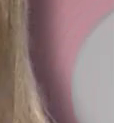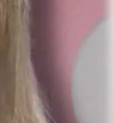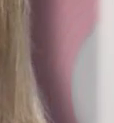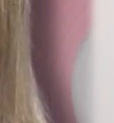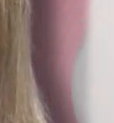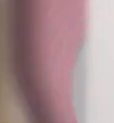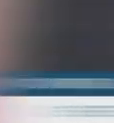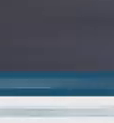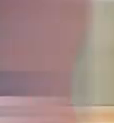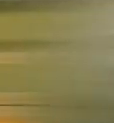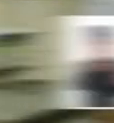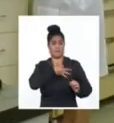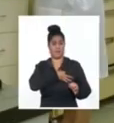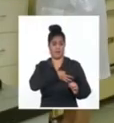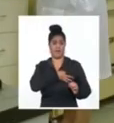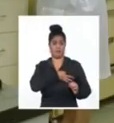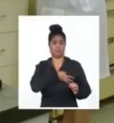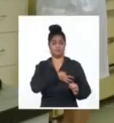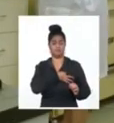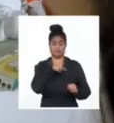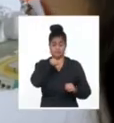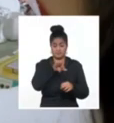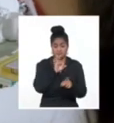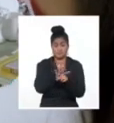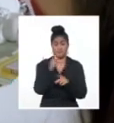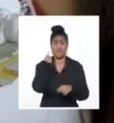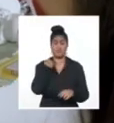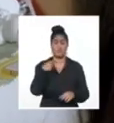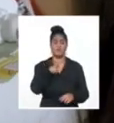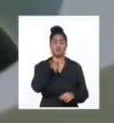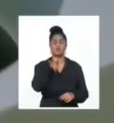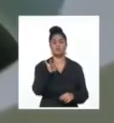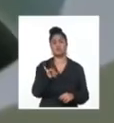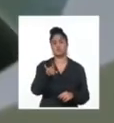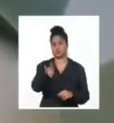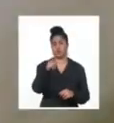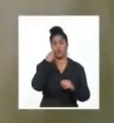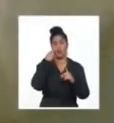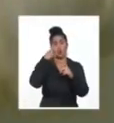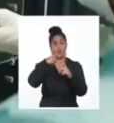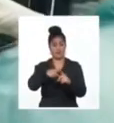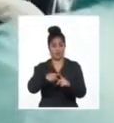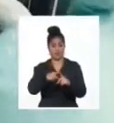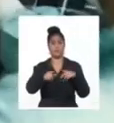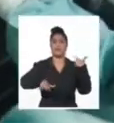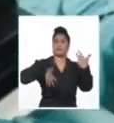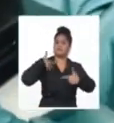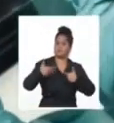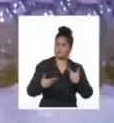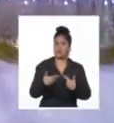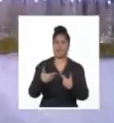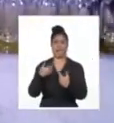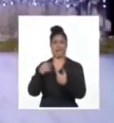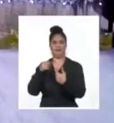evitando abaratar los precios. Por contra, las vacunas cubanas tienen una clara visión sur. Más baratas